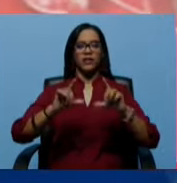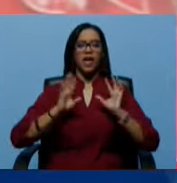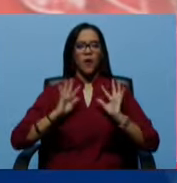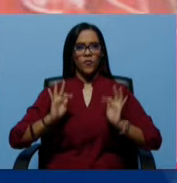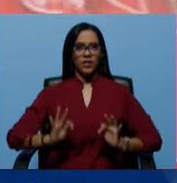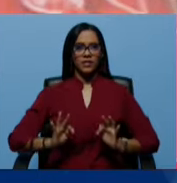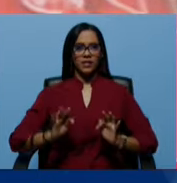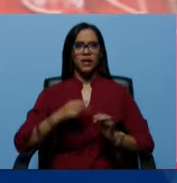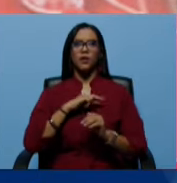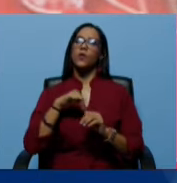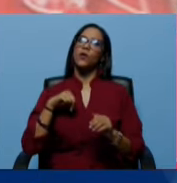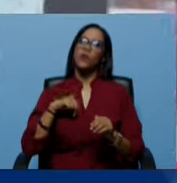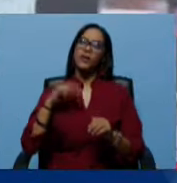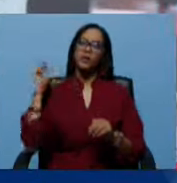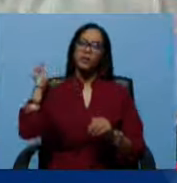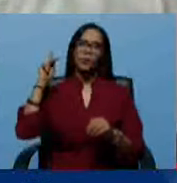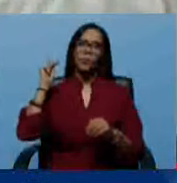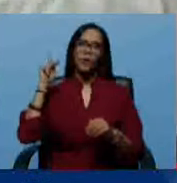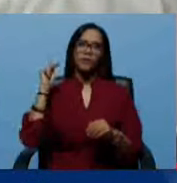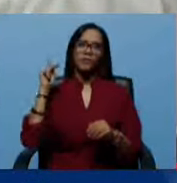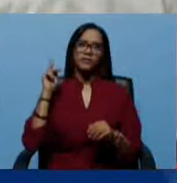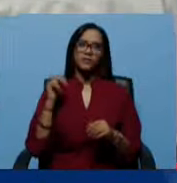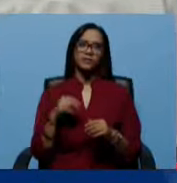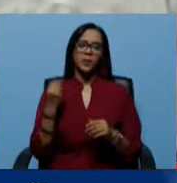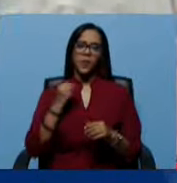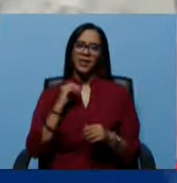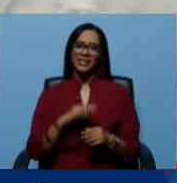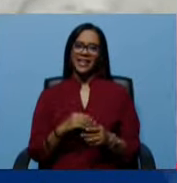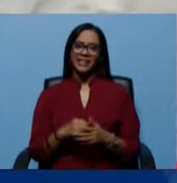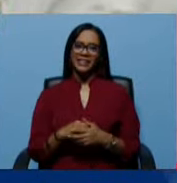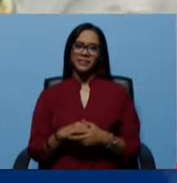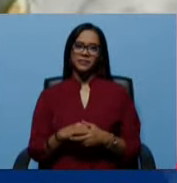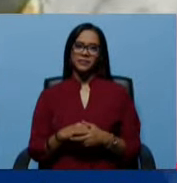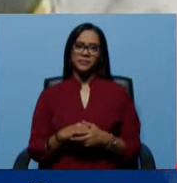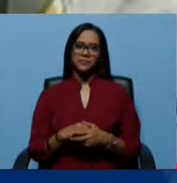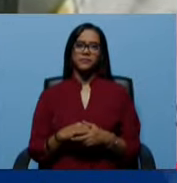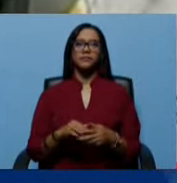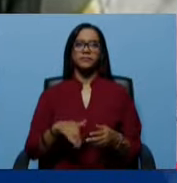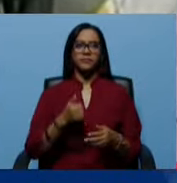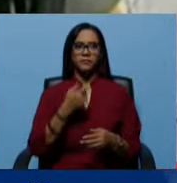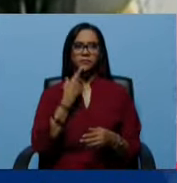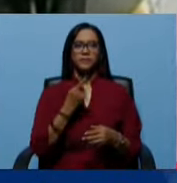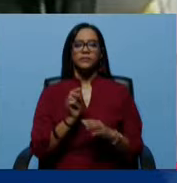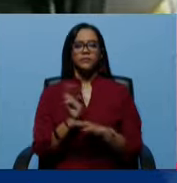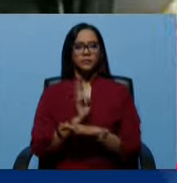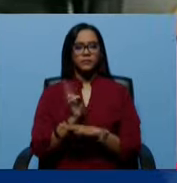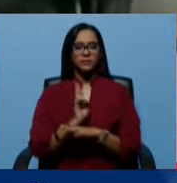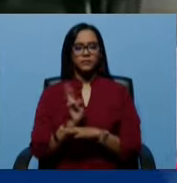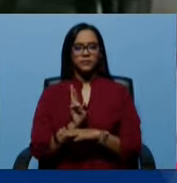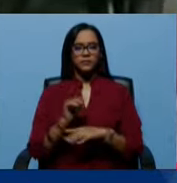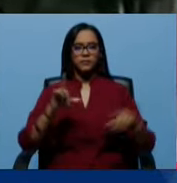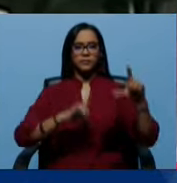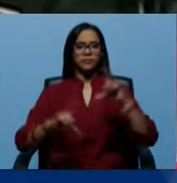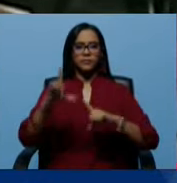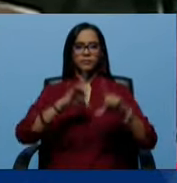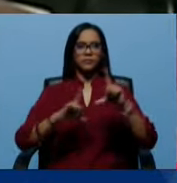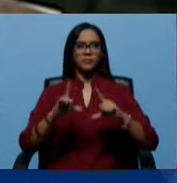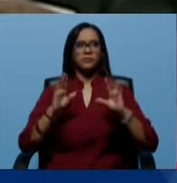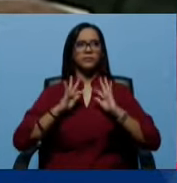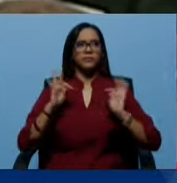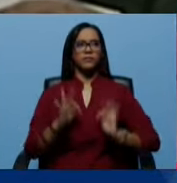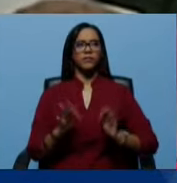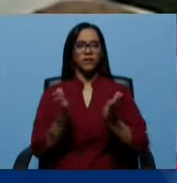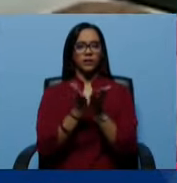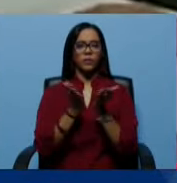con nuestro profe. Profesor, ¿cómo está? ¿Qué nos puede decir rápidamente en el laboratorio de física con los